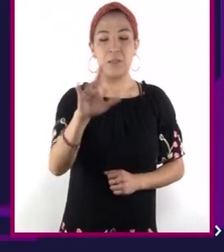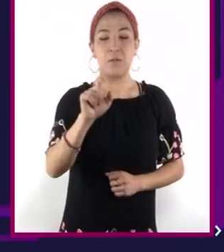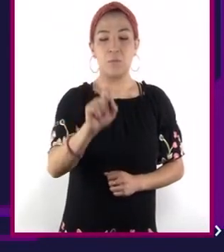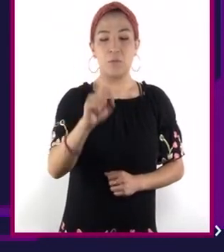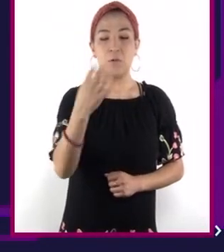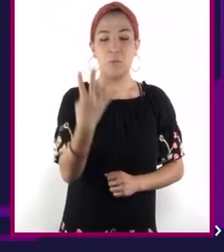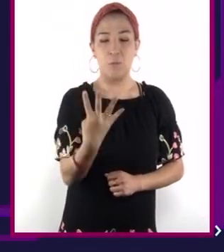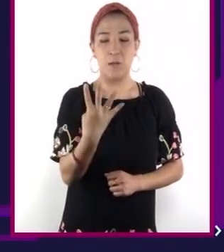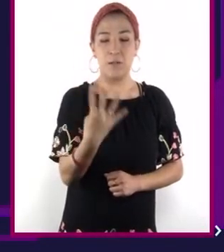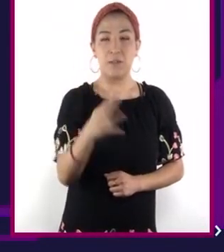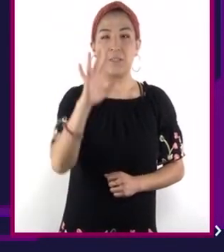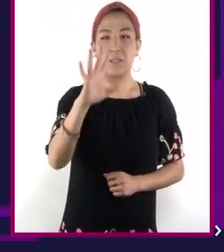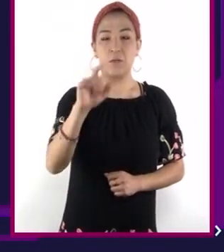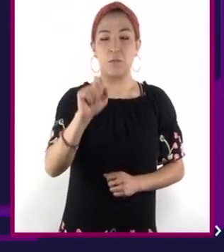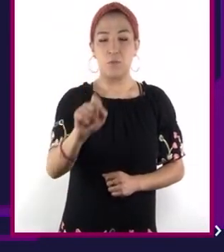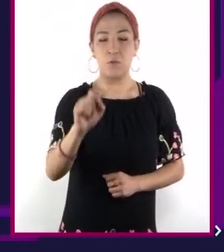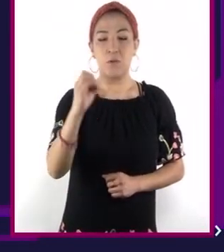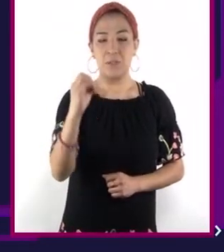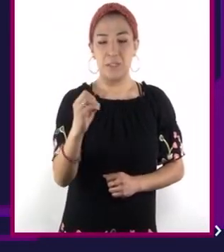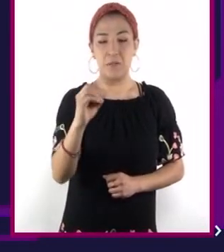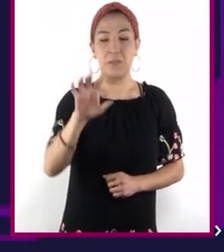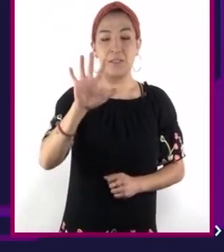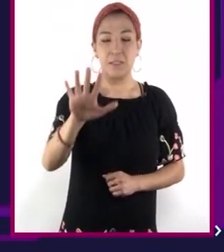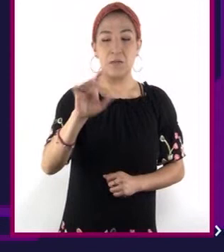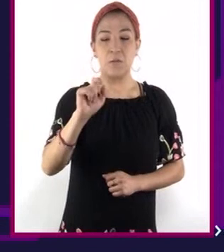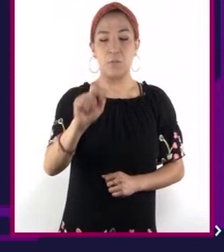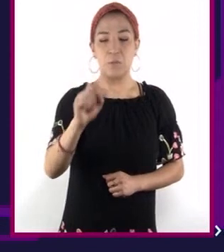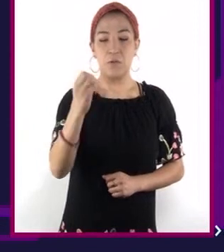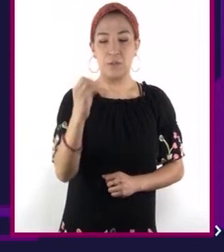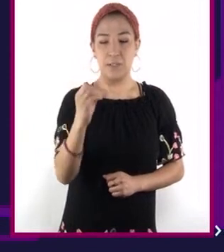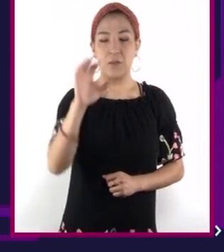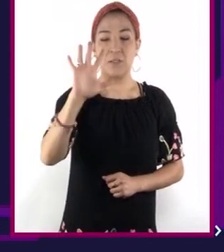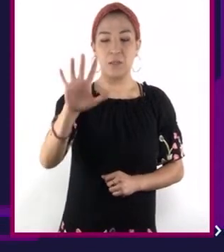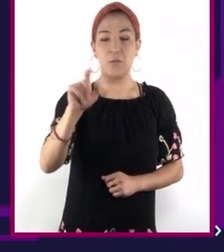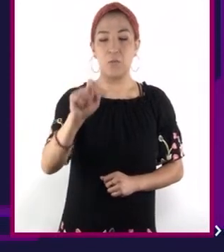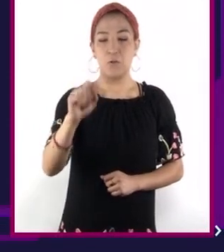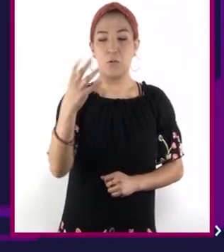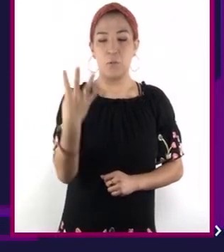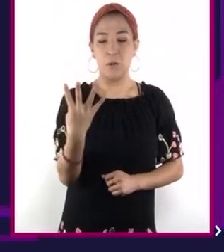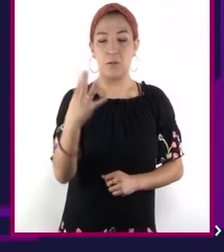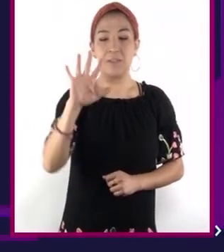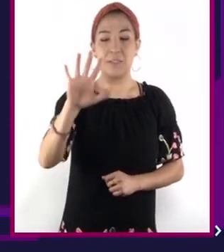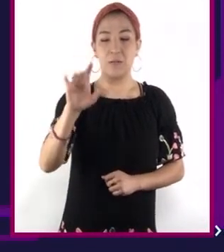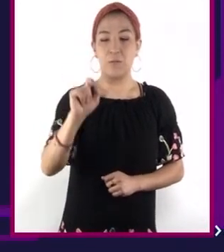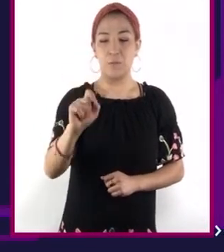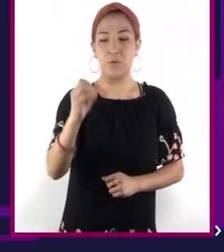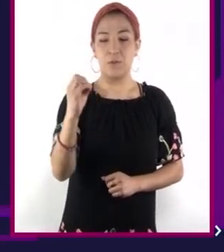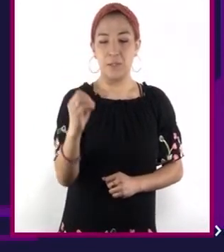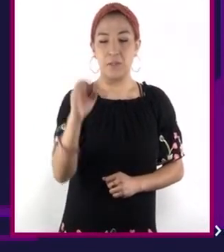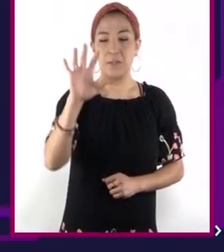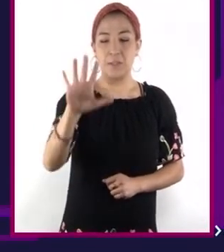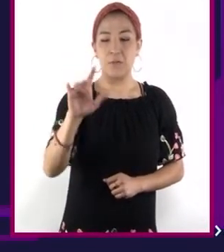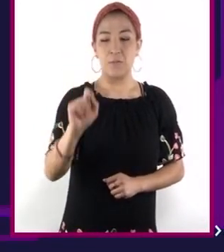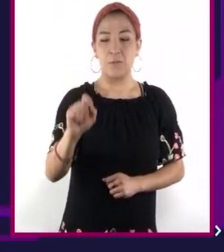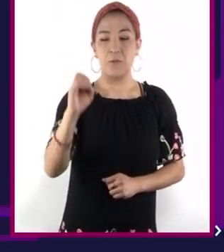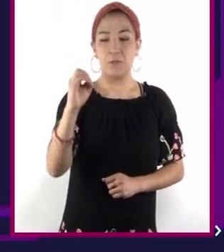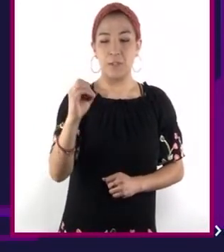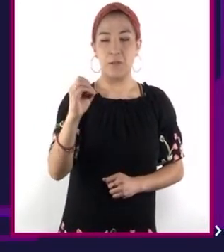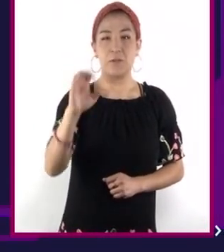5.0, 5.0, 5.4, 5.0,